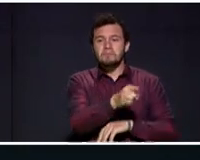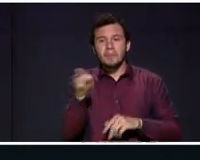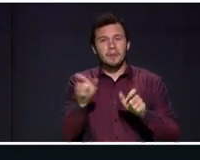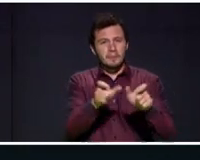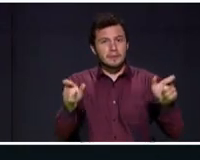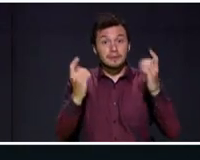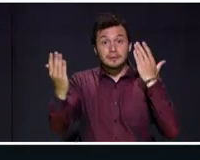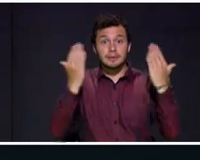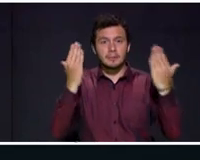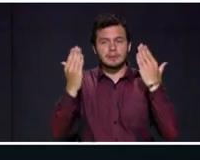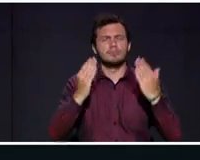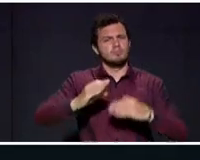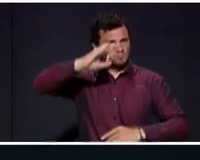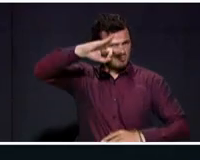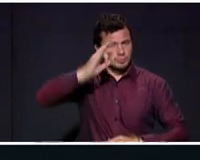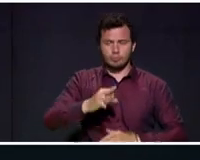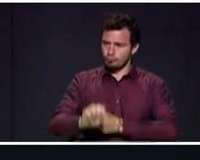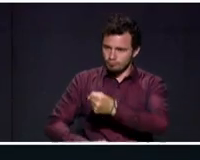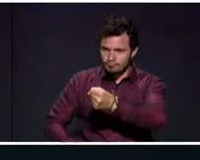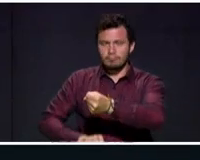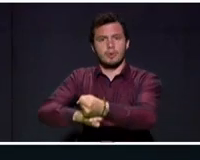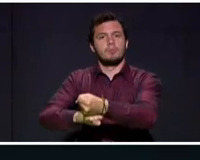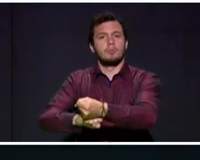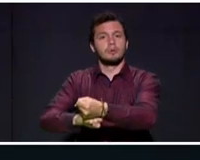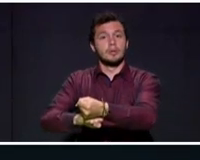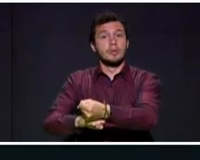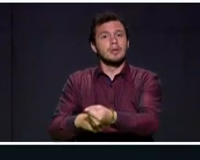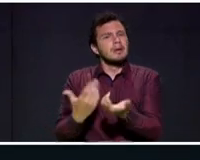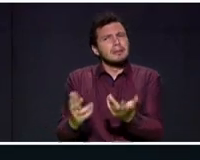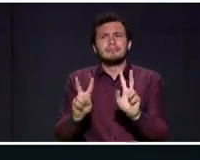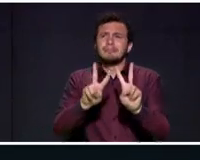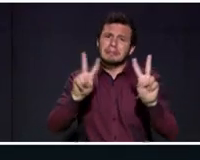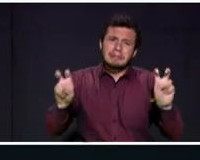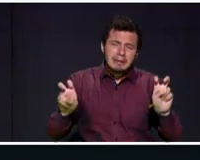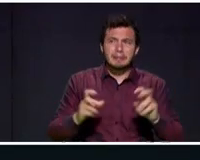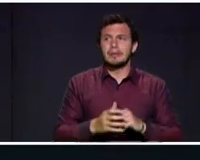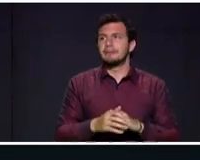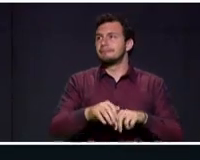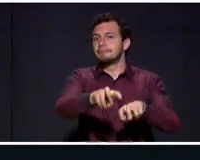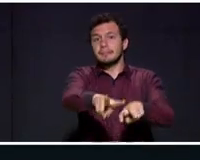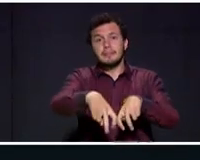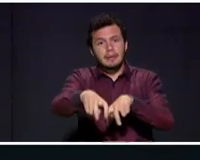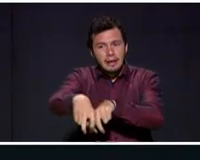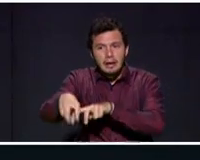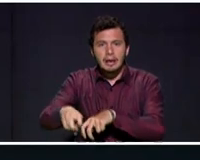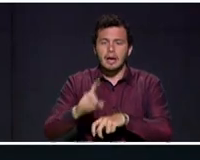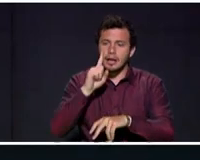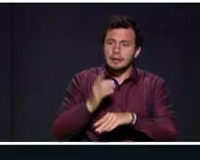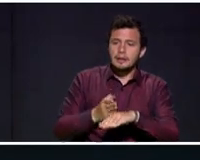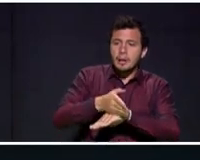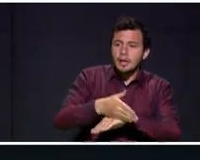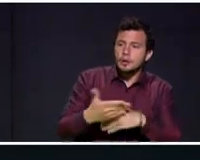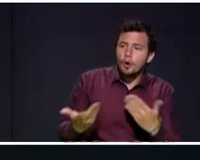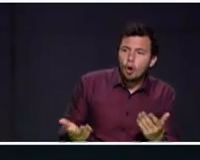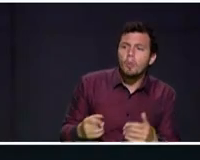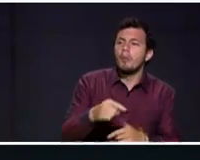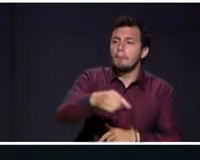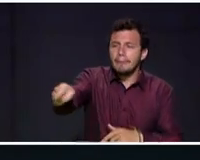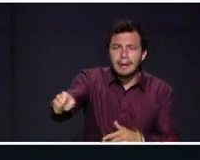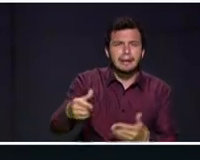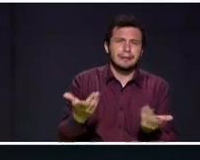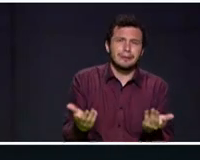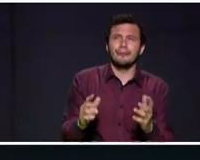respaldo completo ese tema de la intermediación agraria es ese medio en el cual los recursos esas ventas